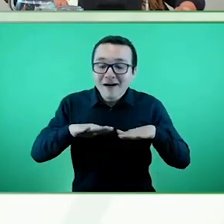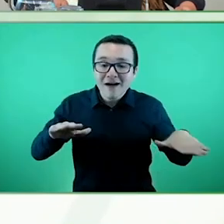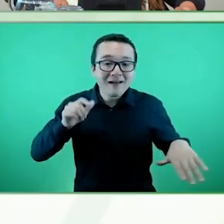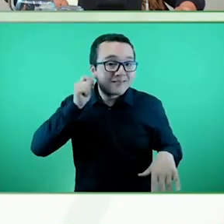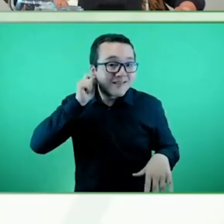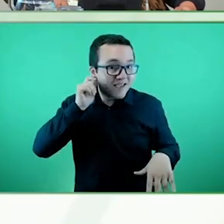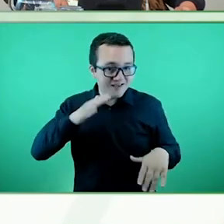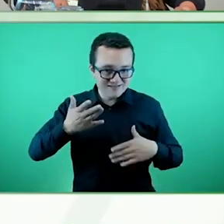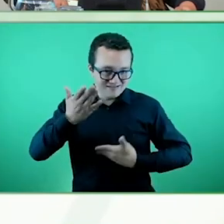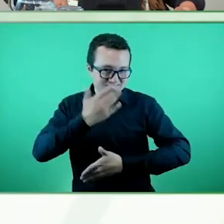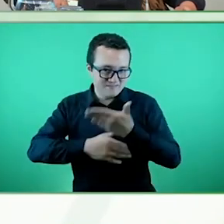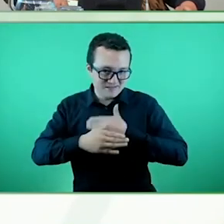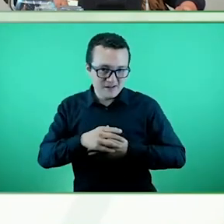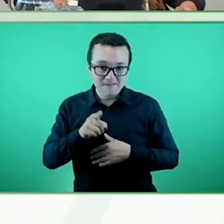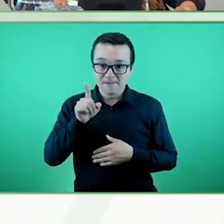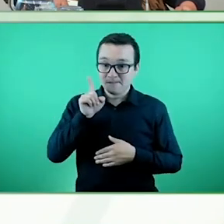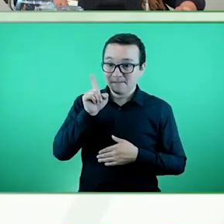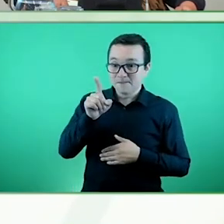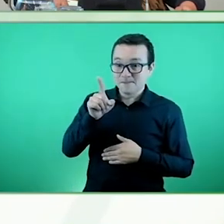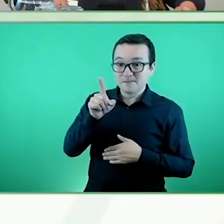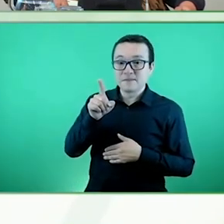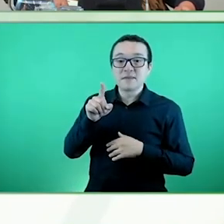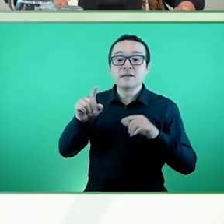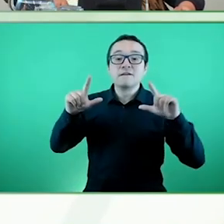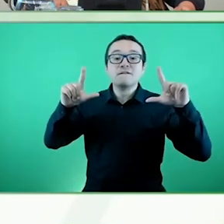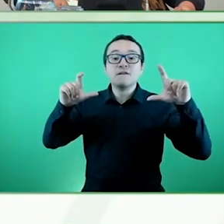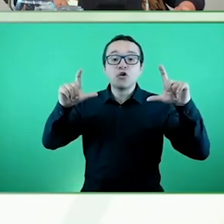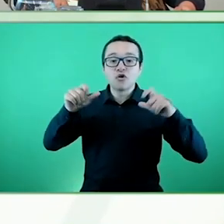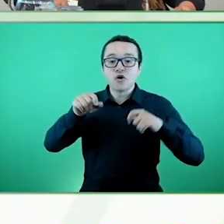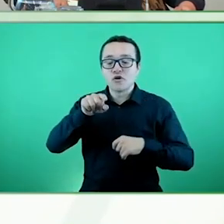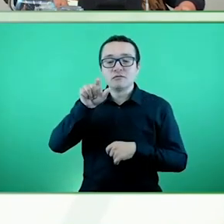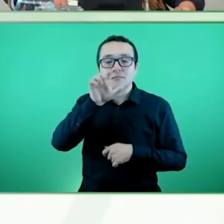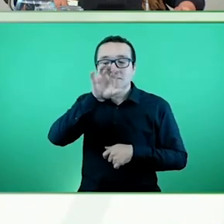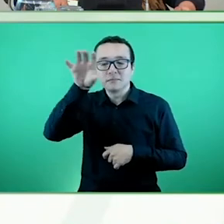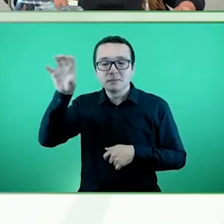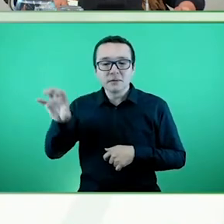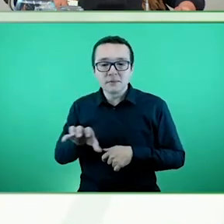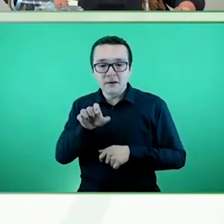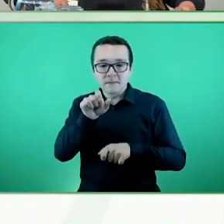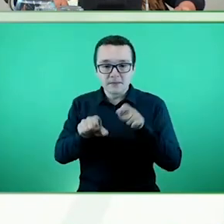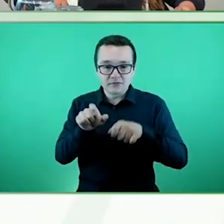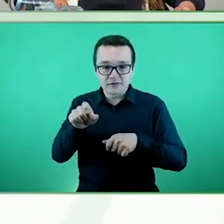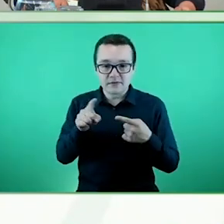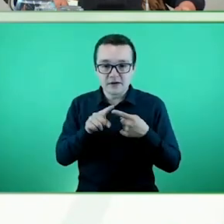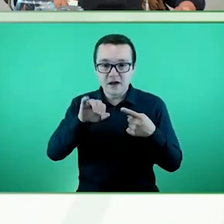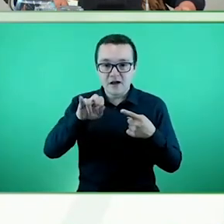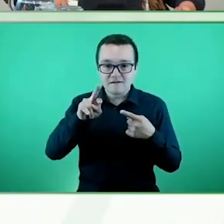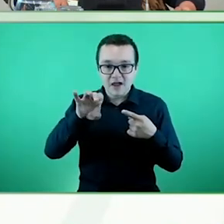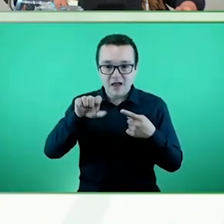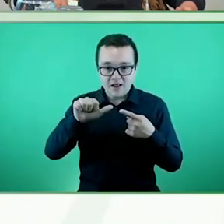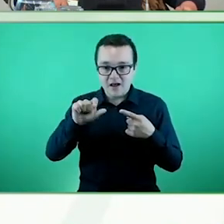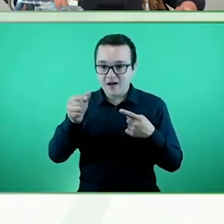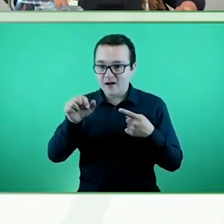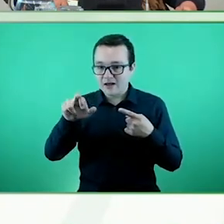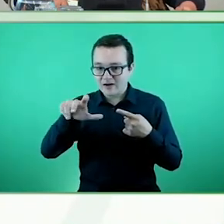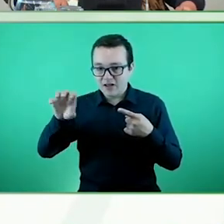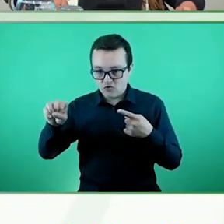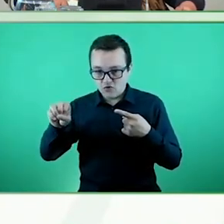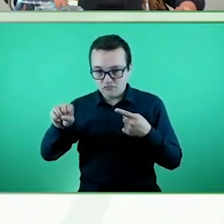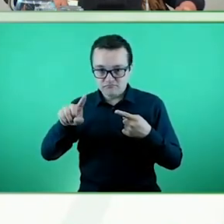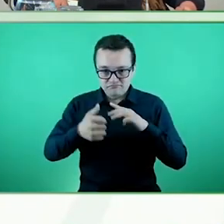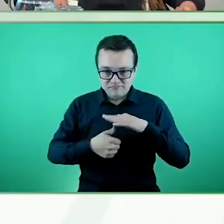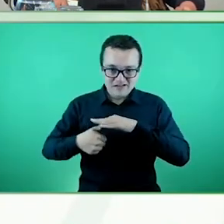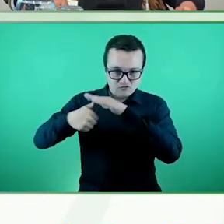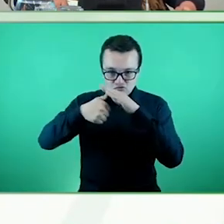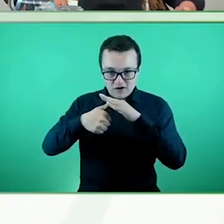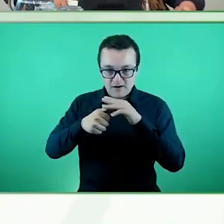trabajamos, principalmente en la fundación: Javiera Garrido, que es directora, Loreto López, directora, y